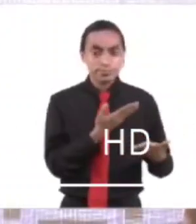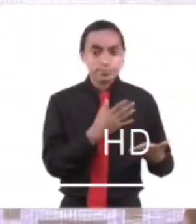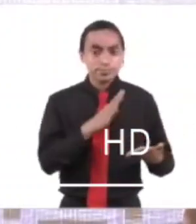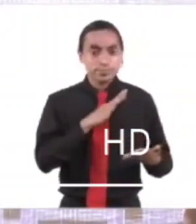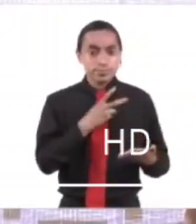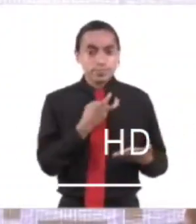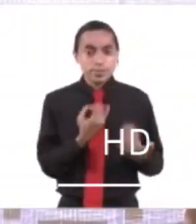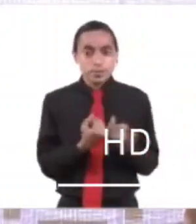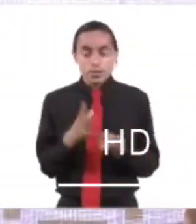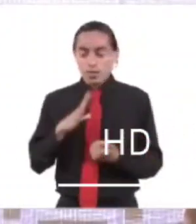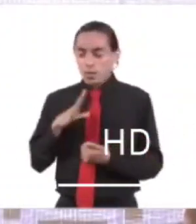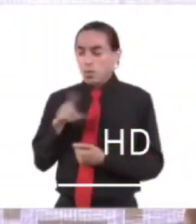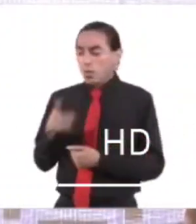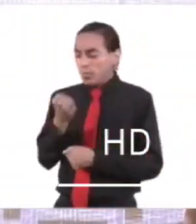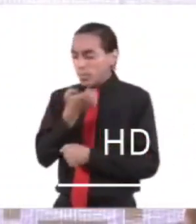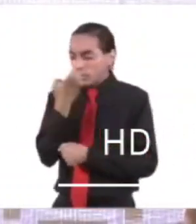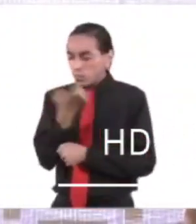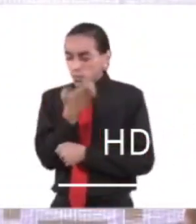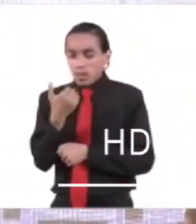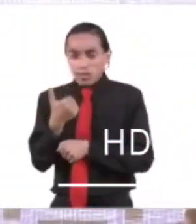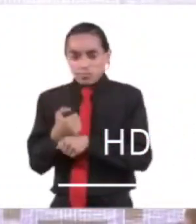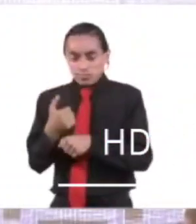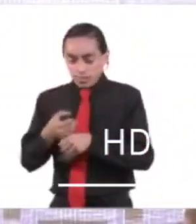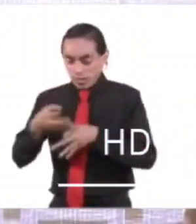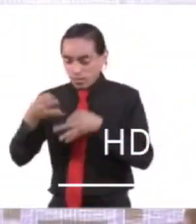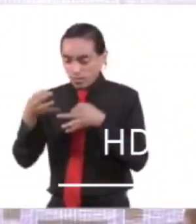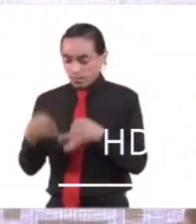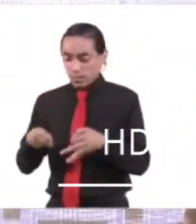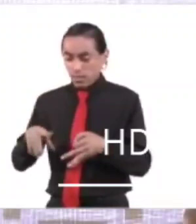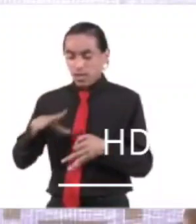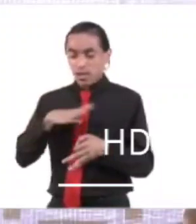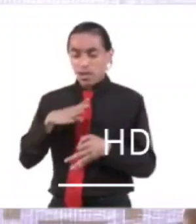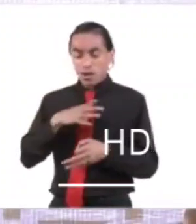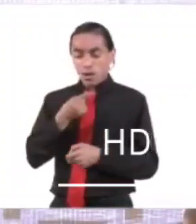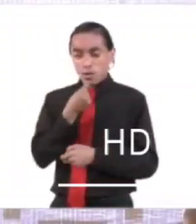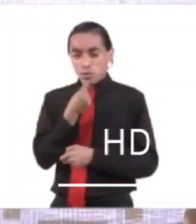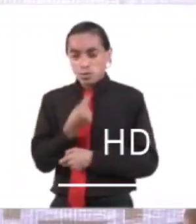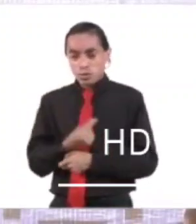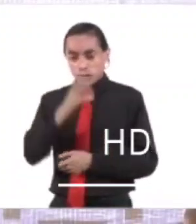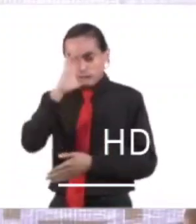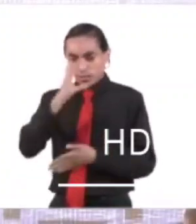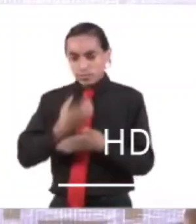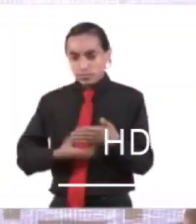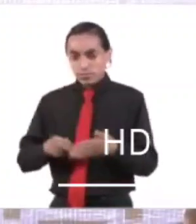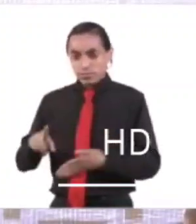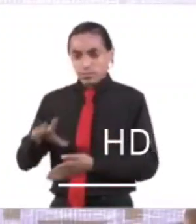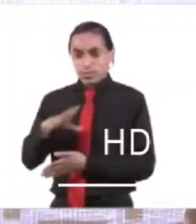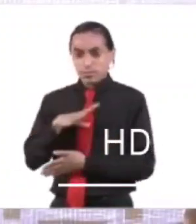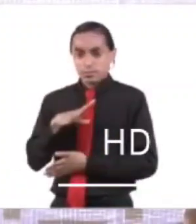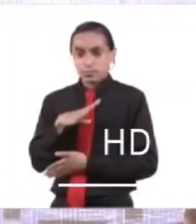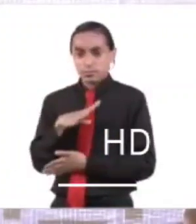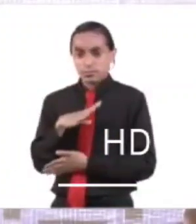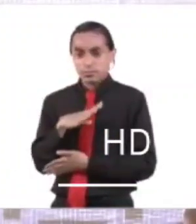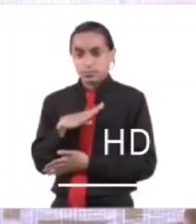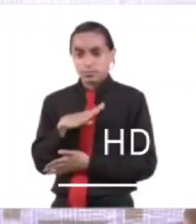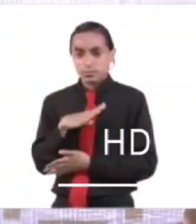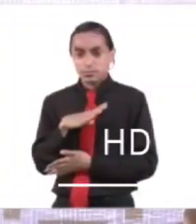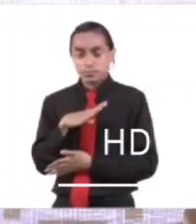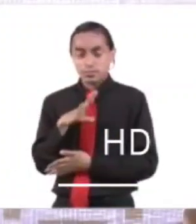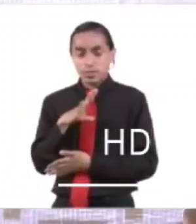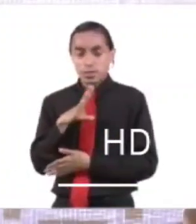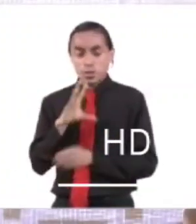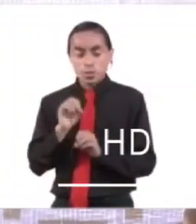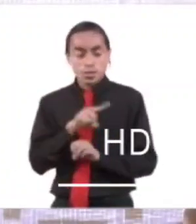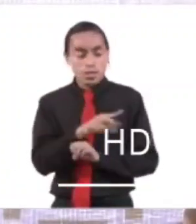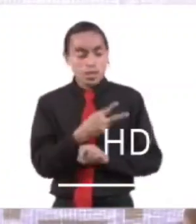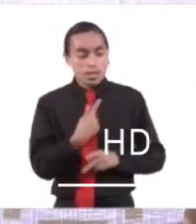una primaria oficial donde los niños católicos denostaban a los niños